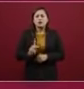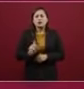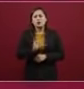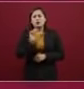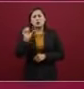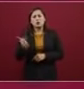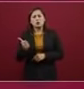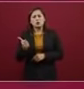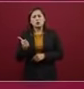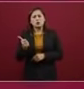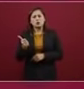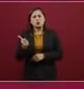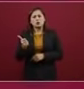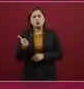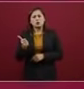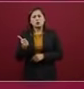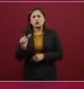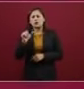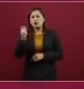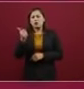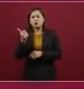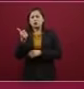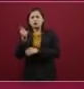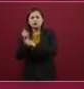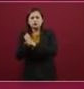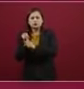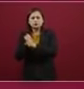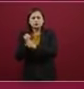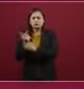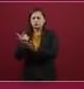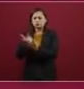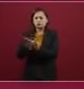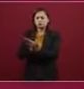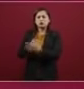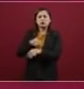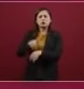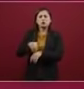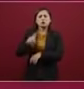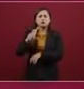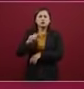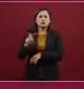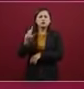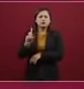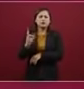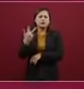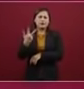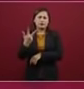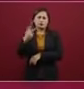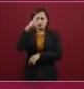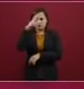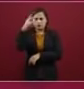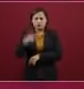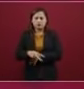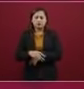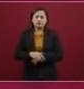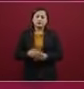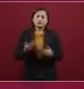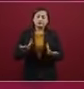que nos ubican en el lugar 138. Y si la administración pública está caracterizada por la